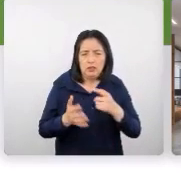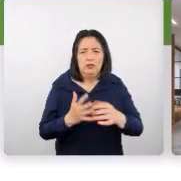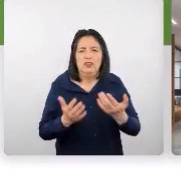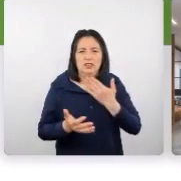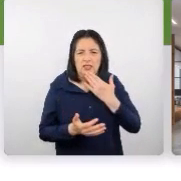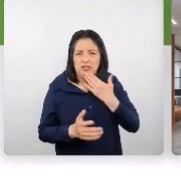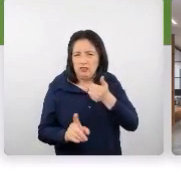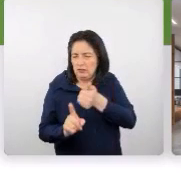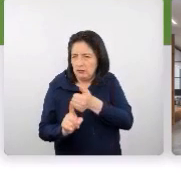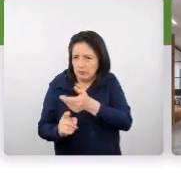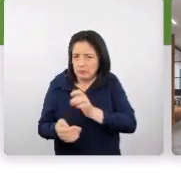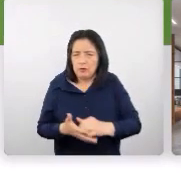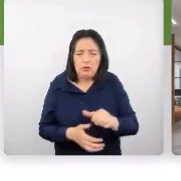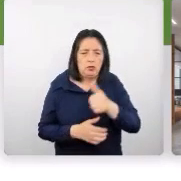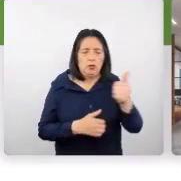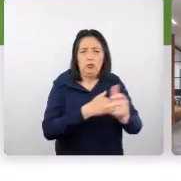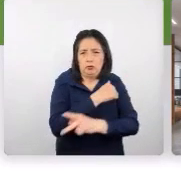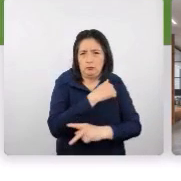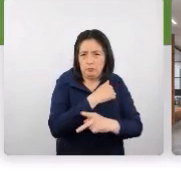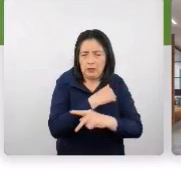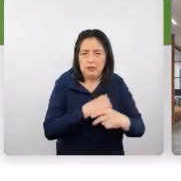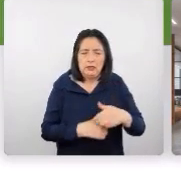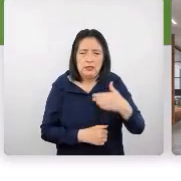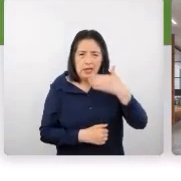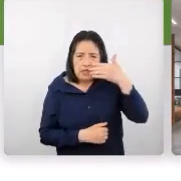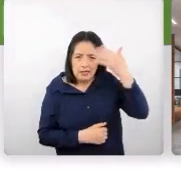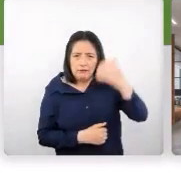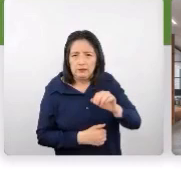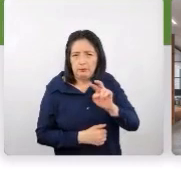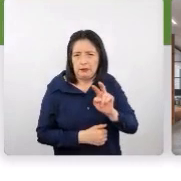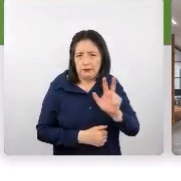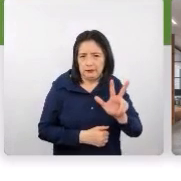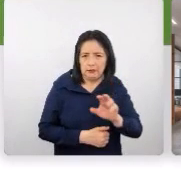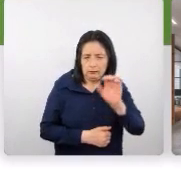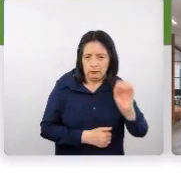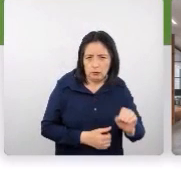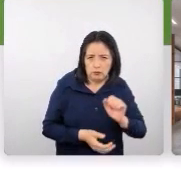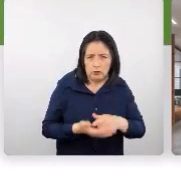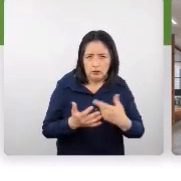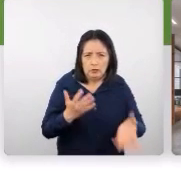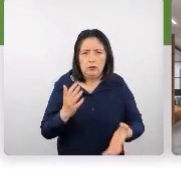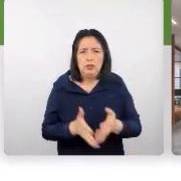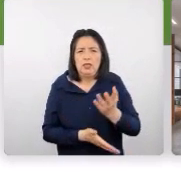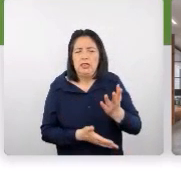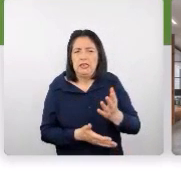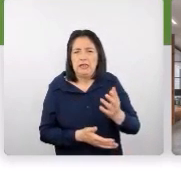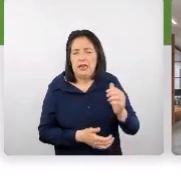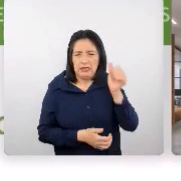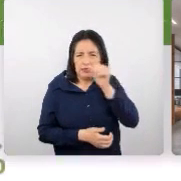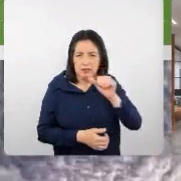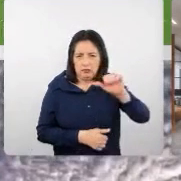emiratíes, otros países árabes un 23% y ahora hacia del sur un 50%.